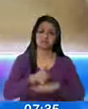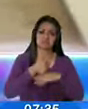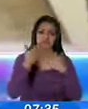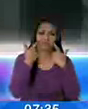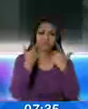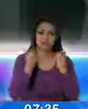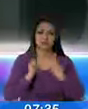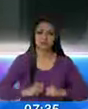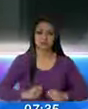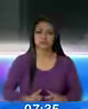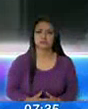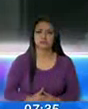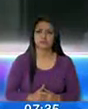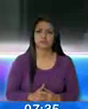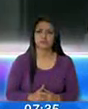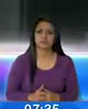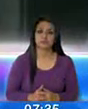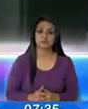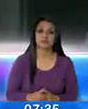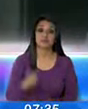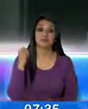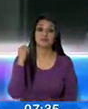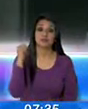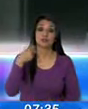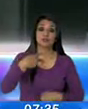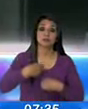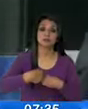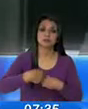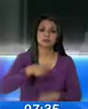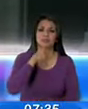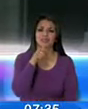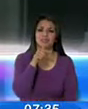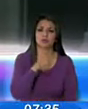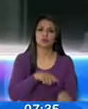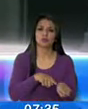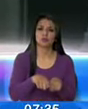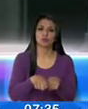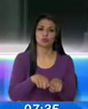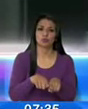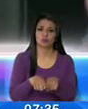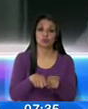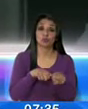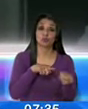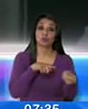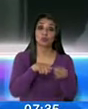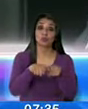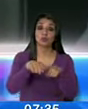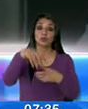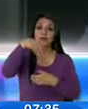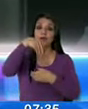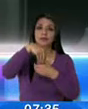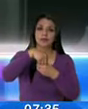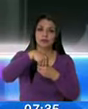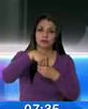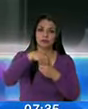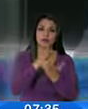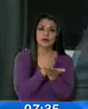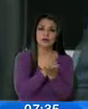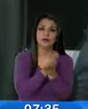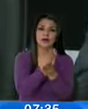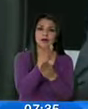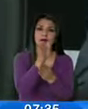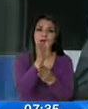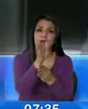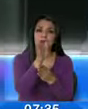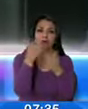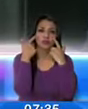fiscales. ¿Quiénes tienen derecho a participar en este concurso? Este es un concurso al interior de la carrera de fiscales,